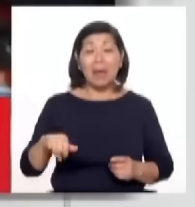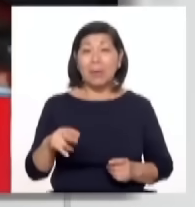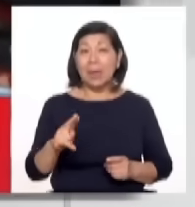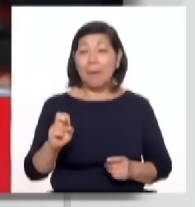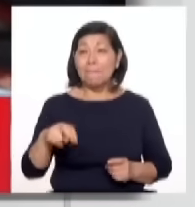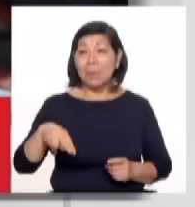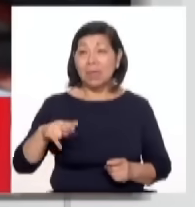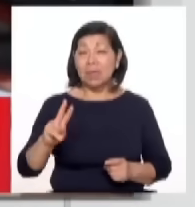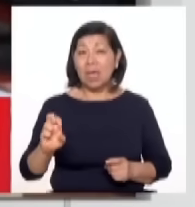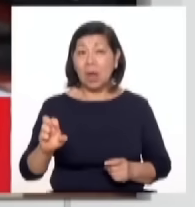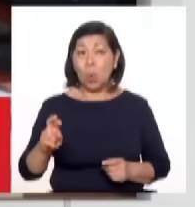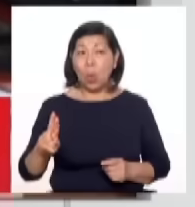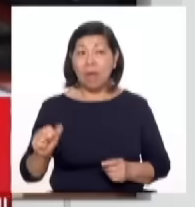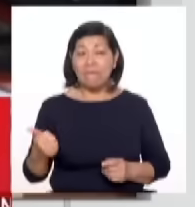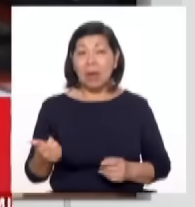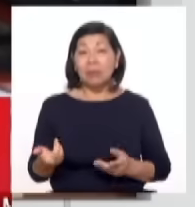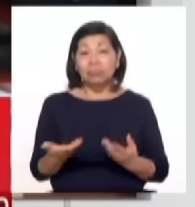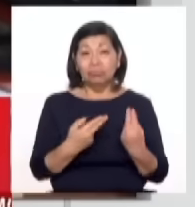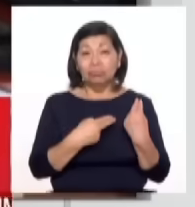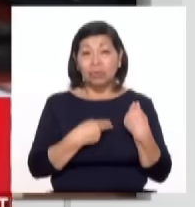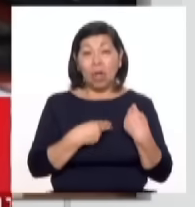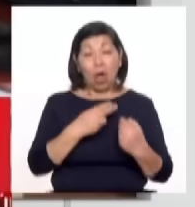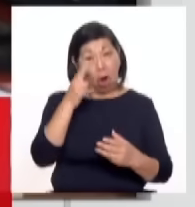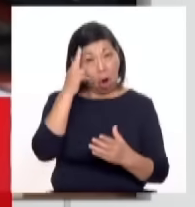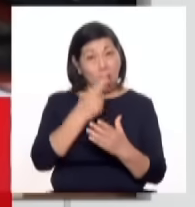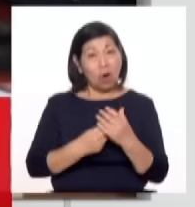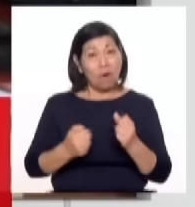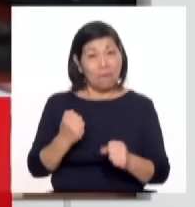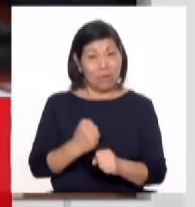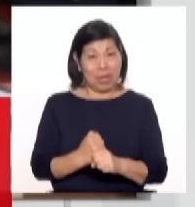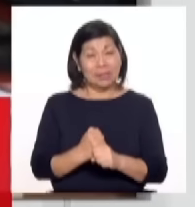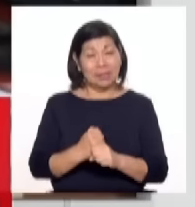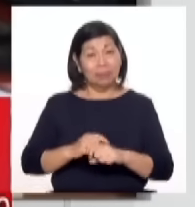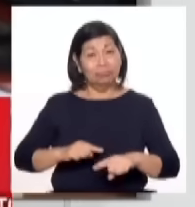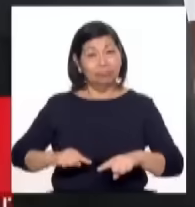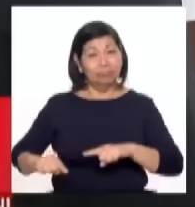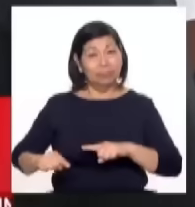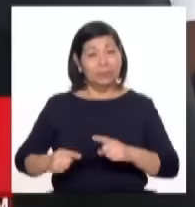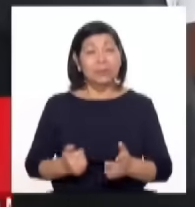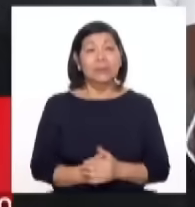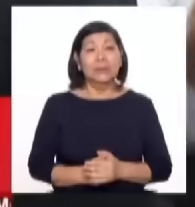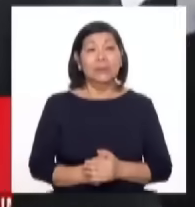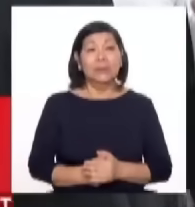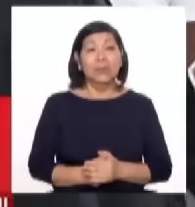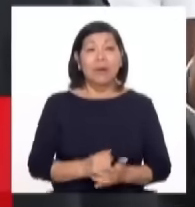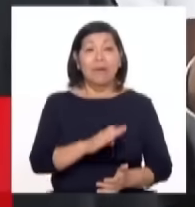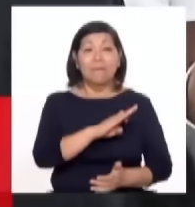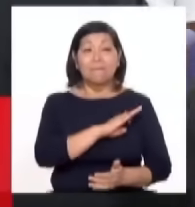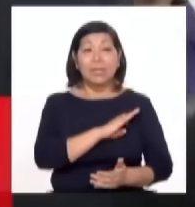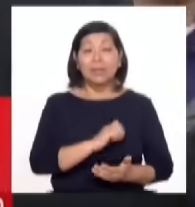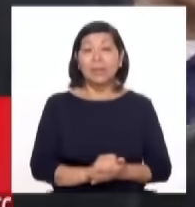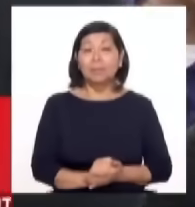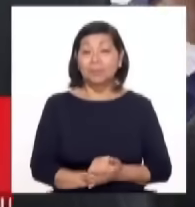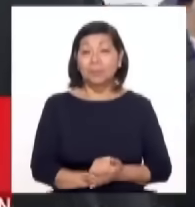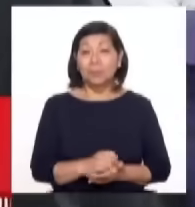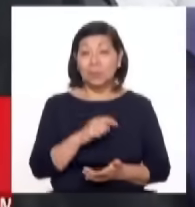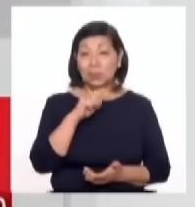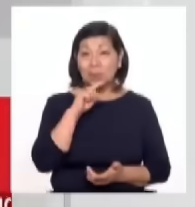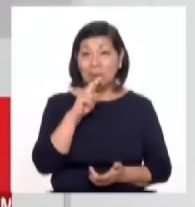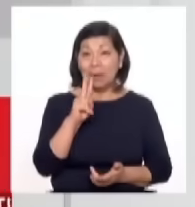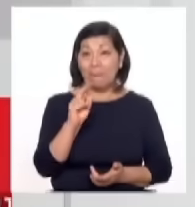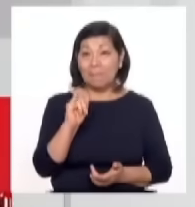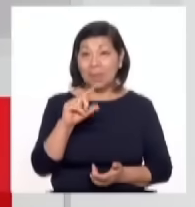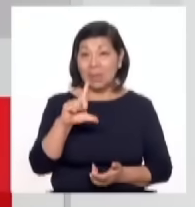Javier Villanueva Barreto en el cargo de confianza de gerente central del despacho de la Fiscalía. Villanueva,